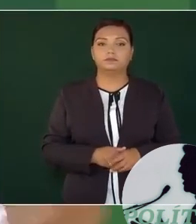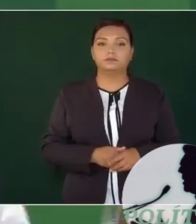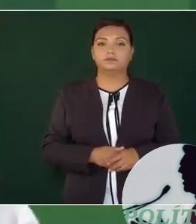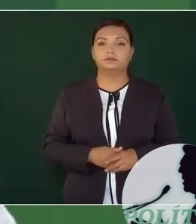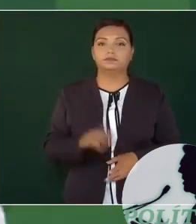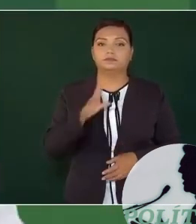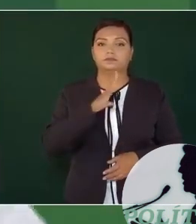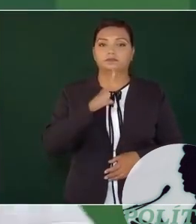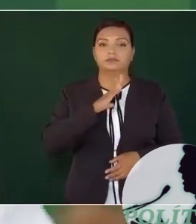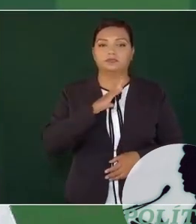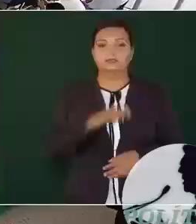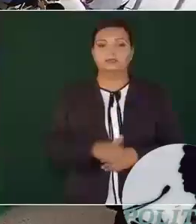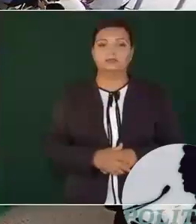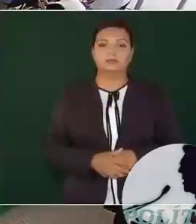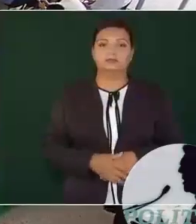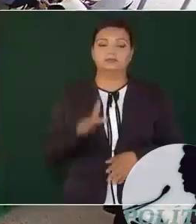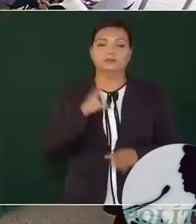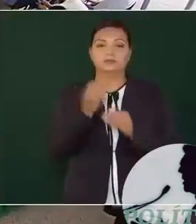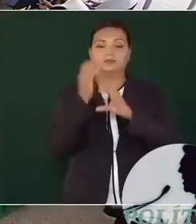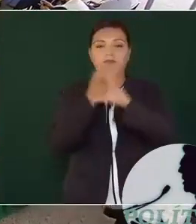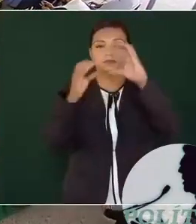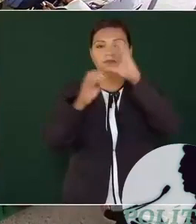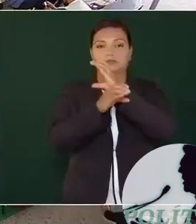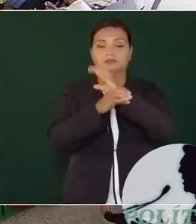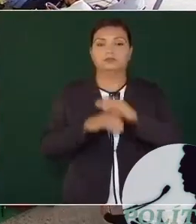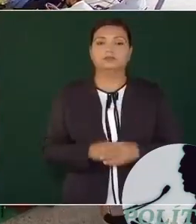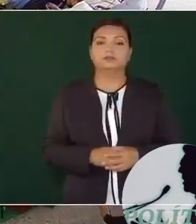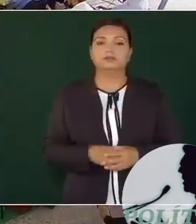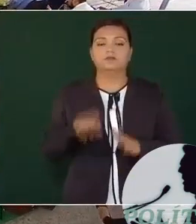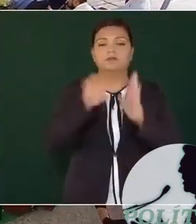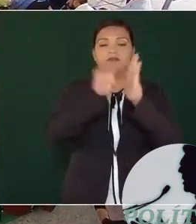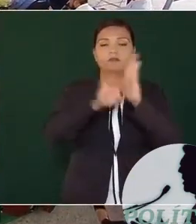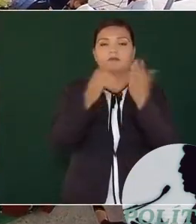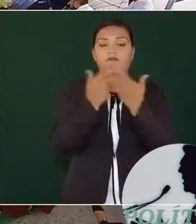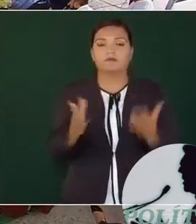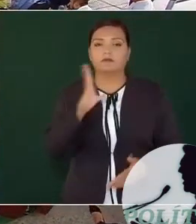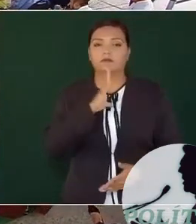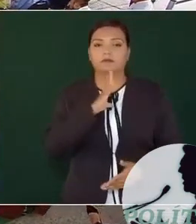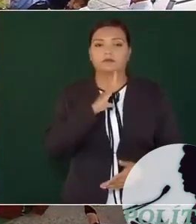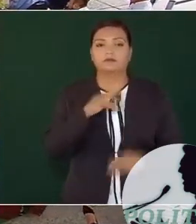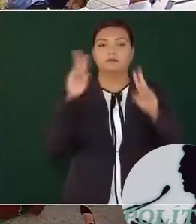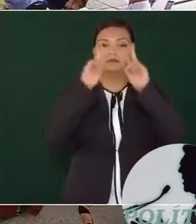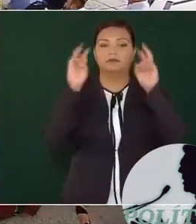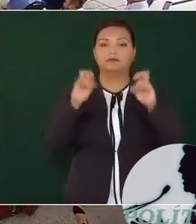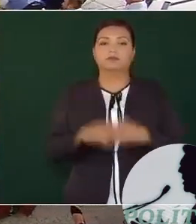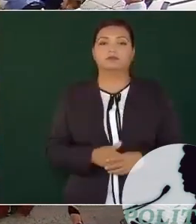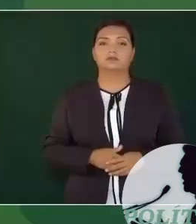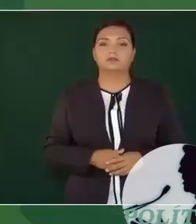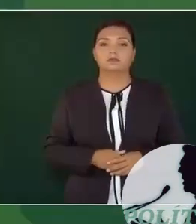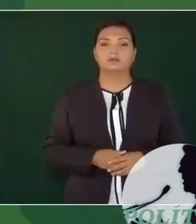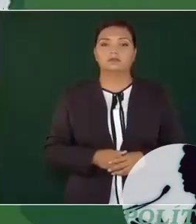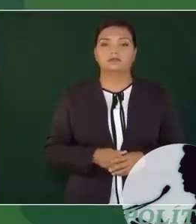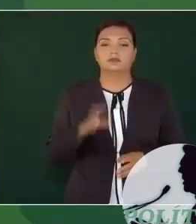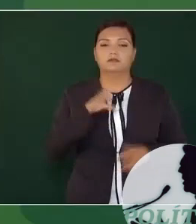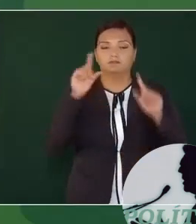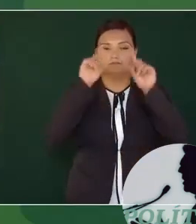Hay muchos casos, por ejemplo, ahora tenemos un asunto, hago